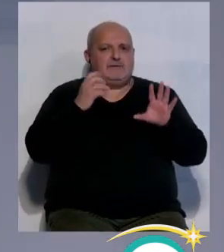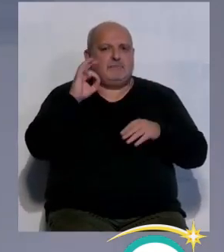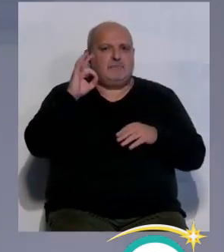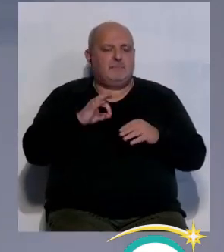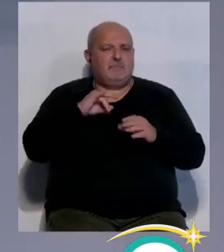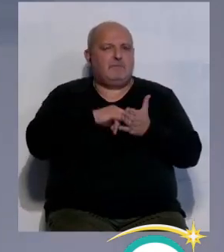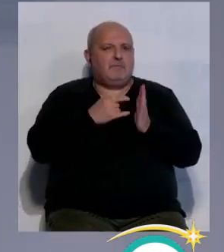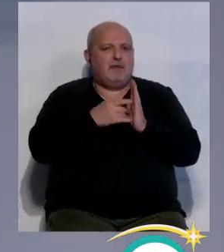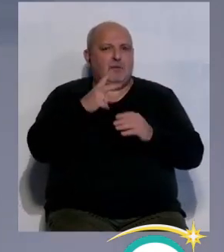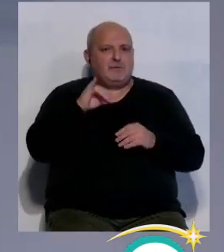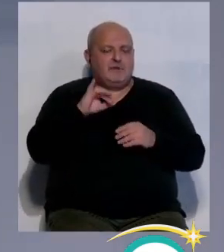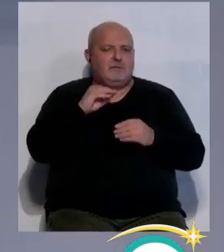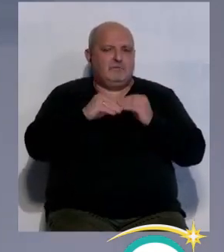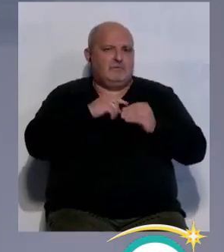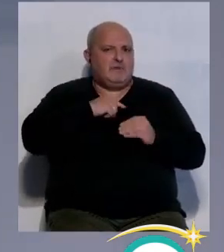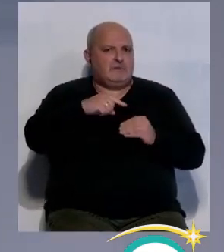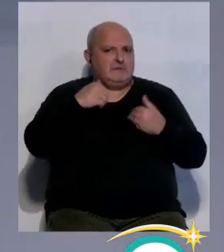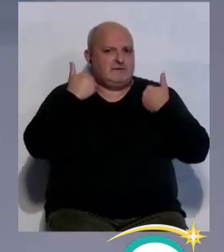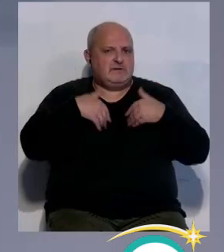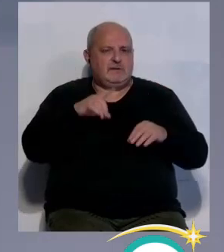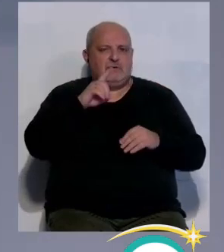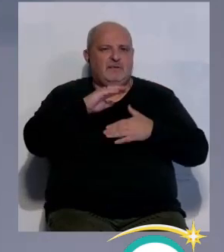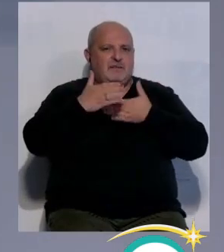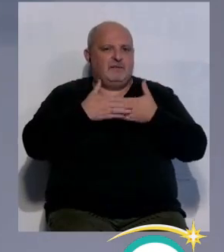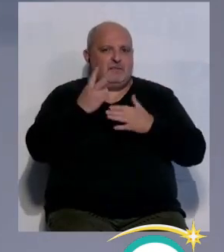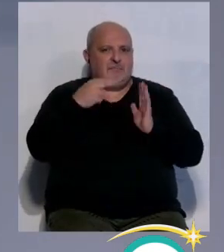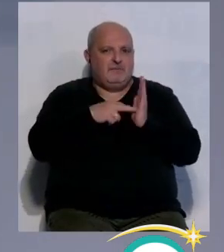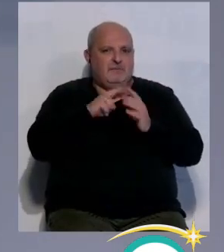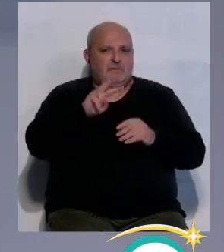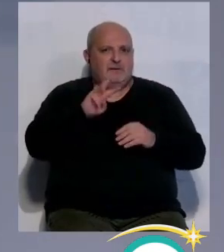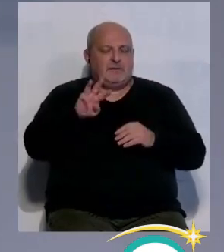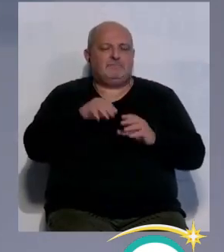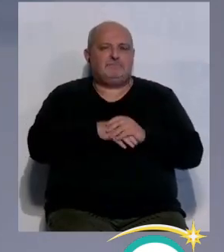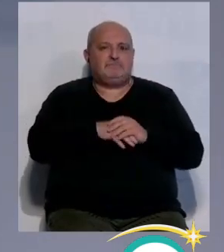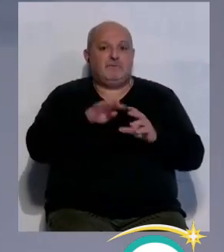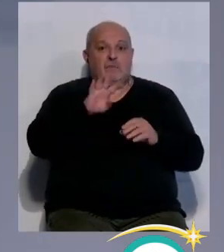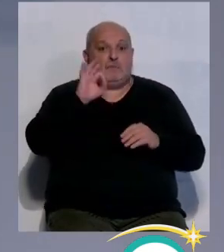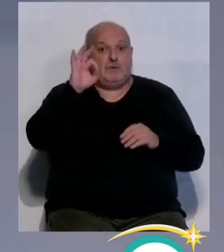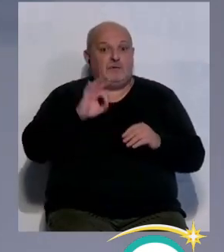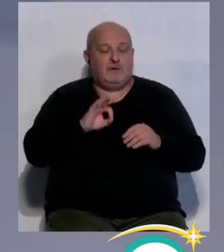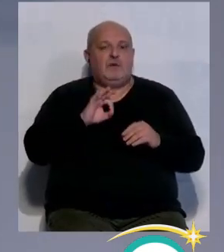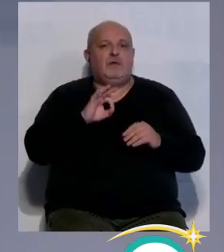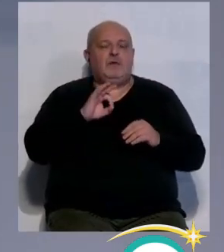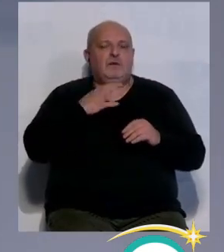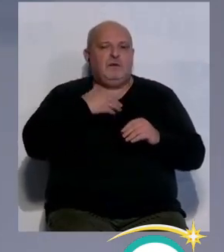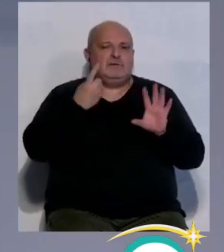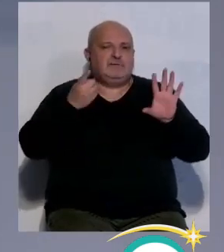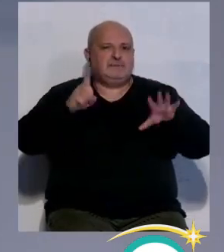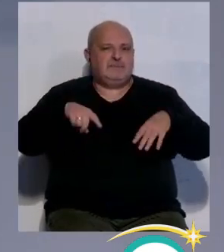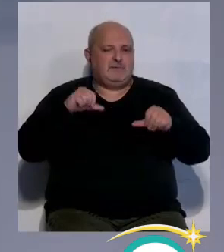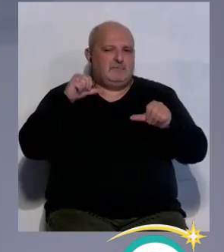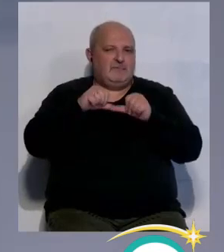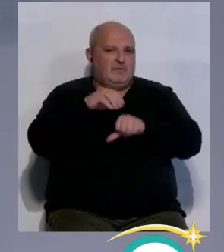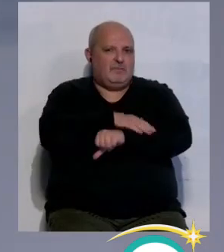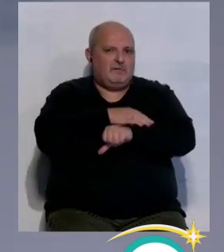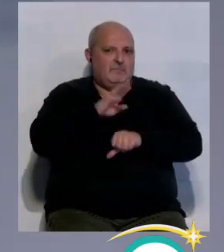60% del proyecto EDUSI está ejecutado al cierre del 2023. El 40% en los 6 meses de